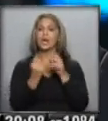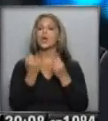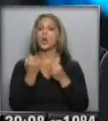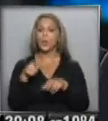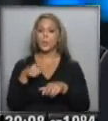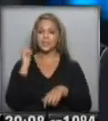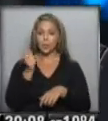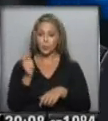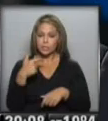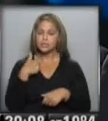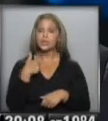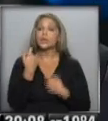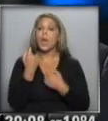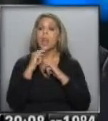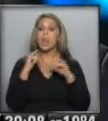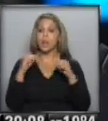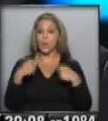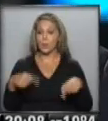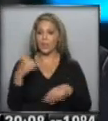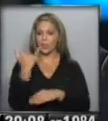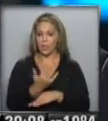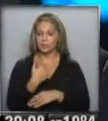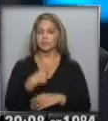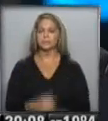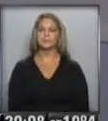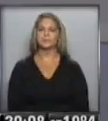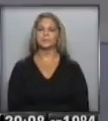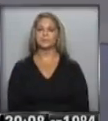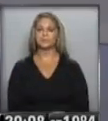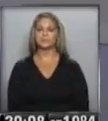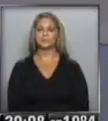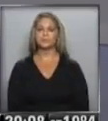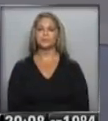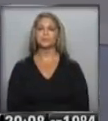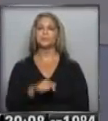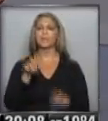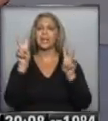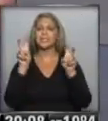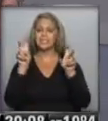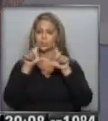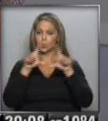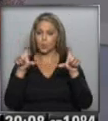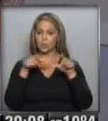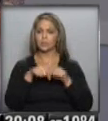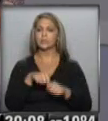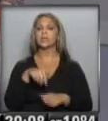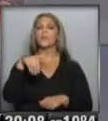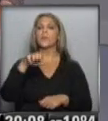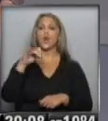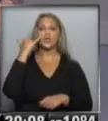esta causa, qué novedades hay y qué es lo que se decía en aquella denuncia. Este es el título, el anticipo de Mariano